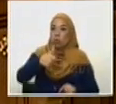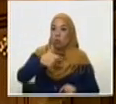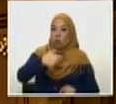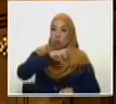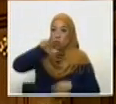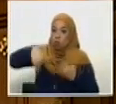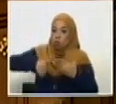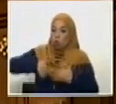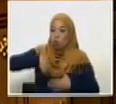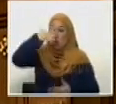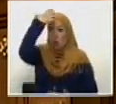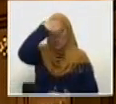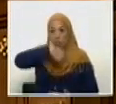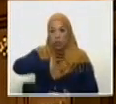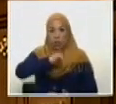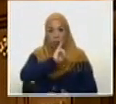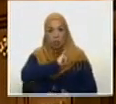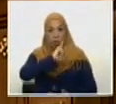con otros pueblos.